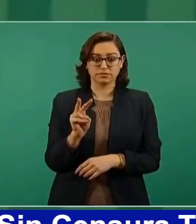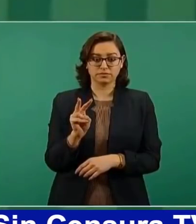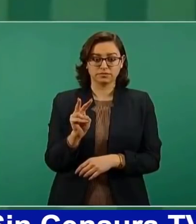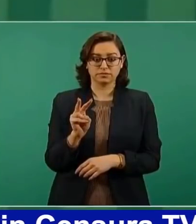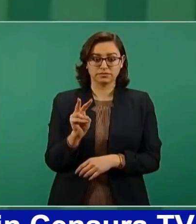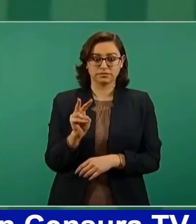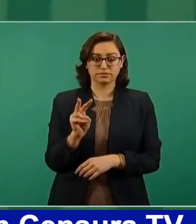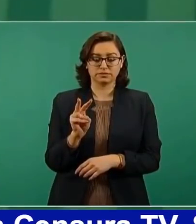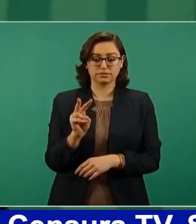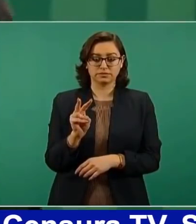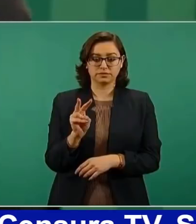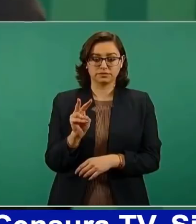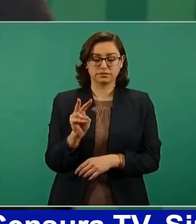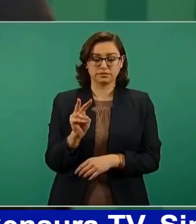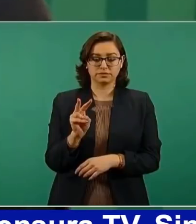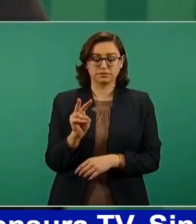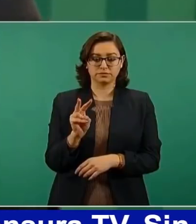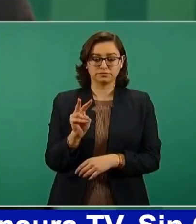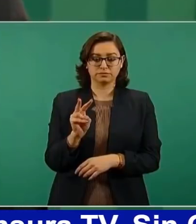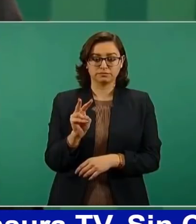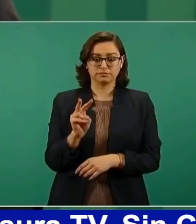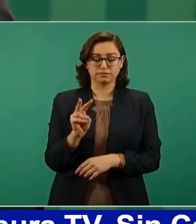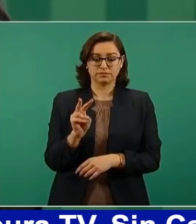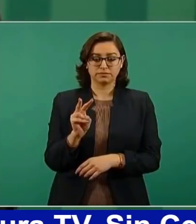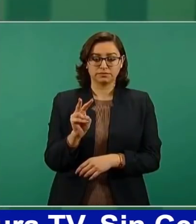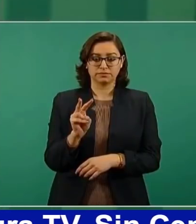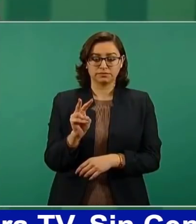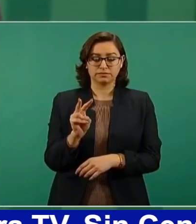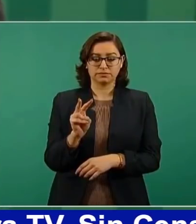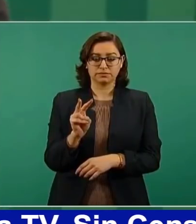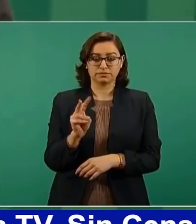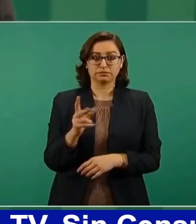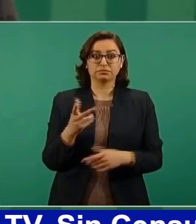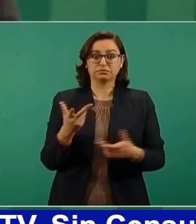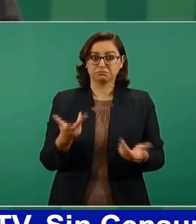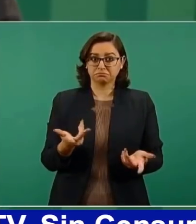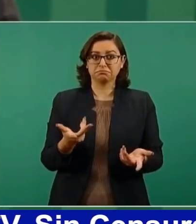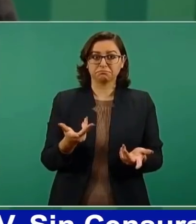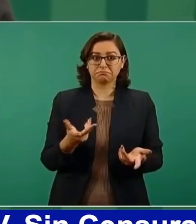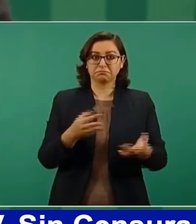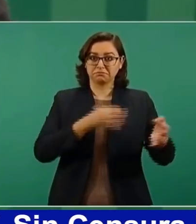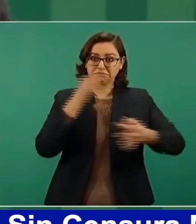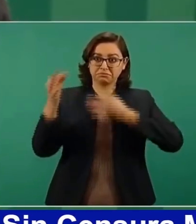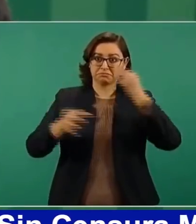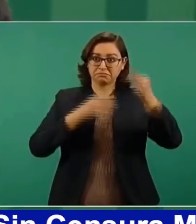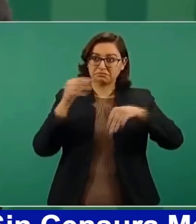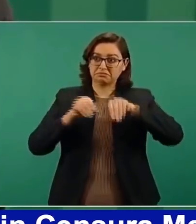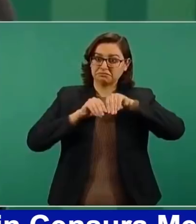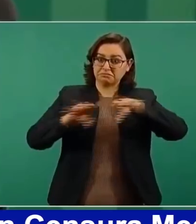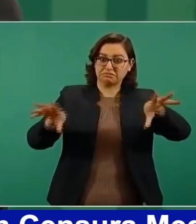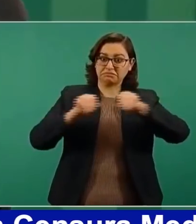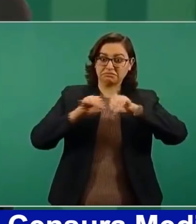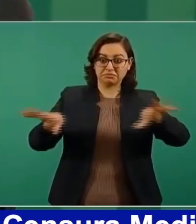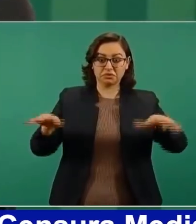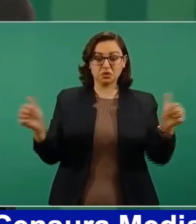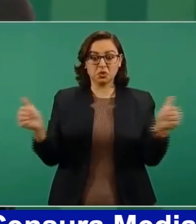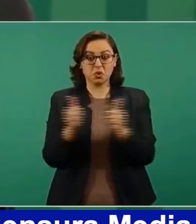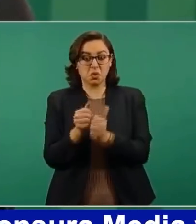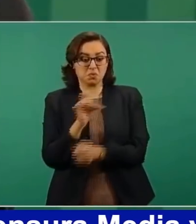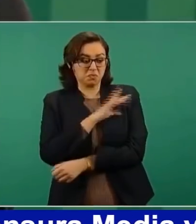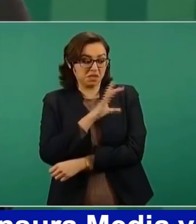quieren que meter miedo, ¿no?